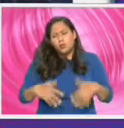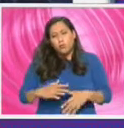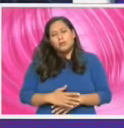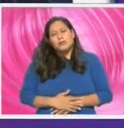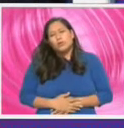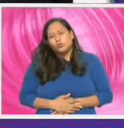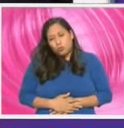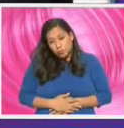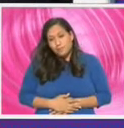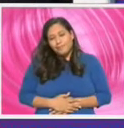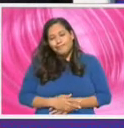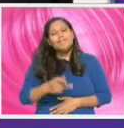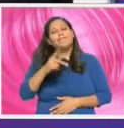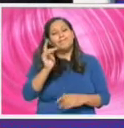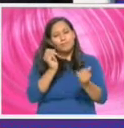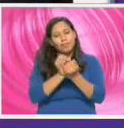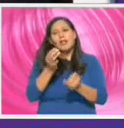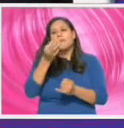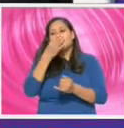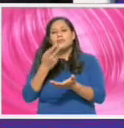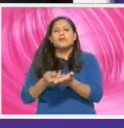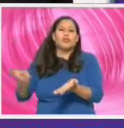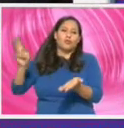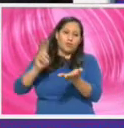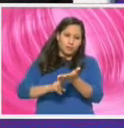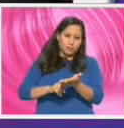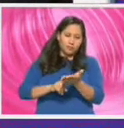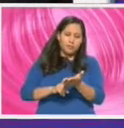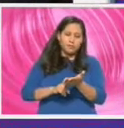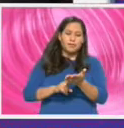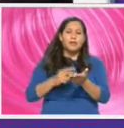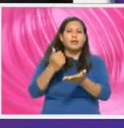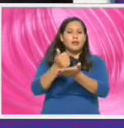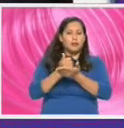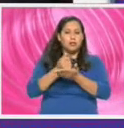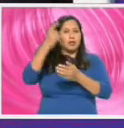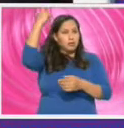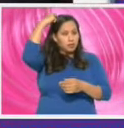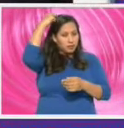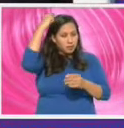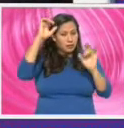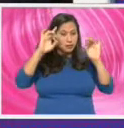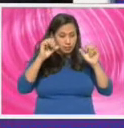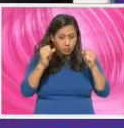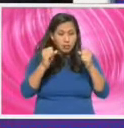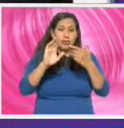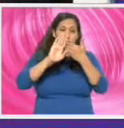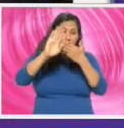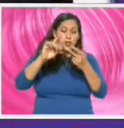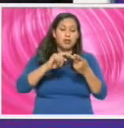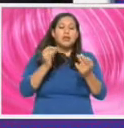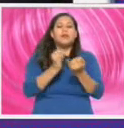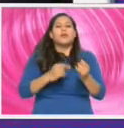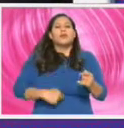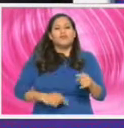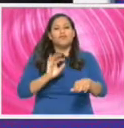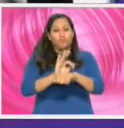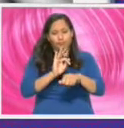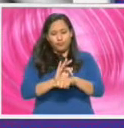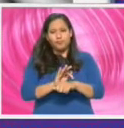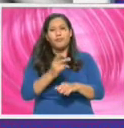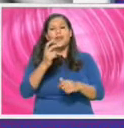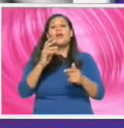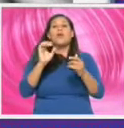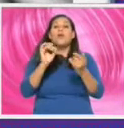también tenemos medicamentos de sostén, o de segunda línea, o que podemos utilizar para prevenir los ataques de migraña. Por eso